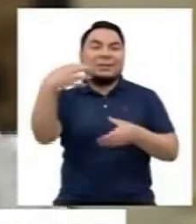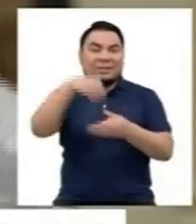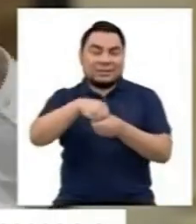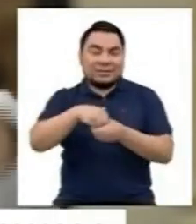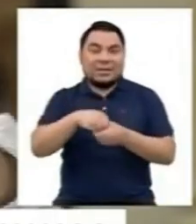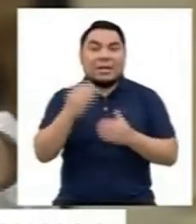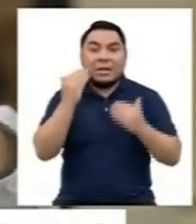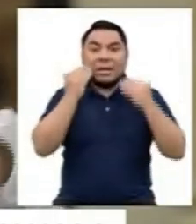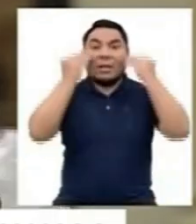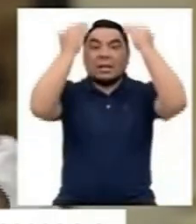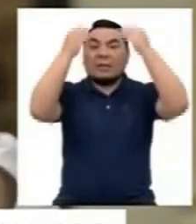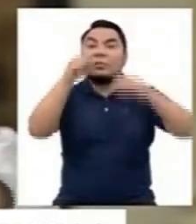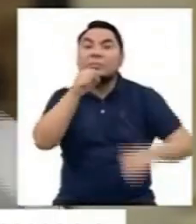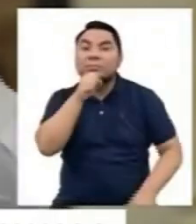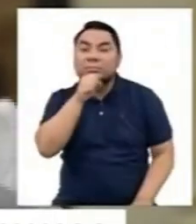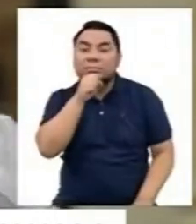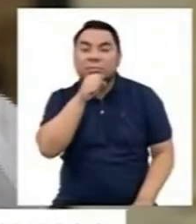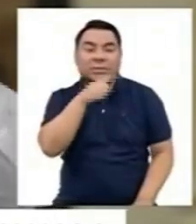sería,